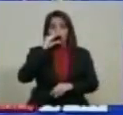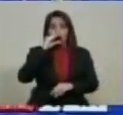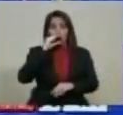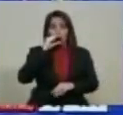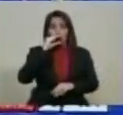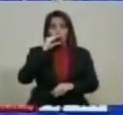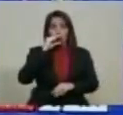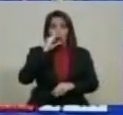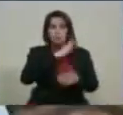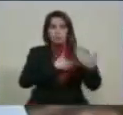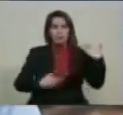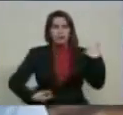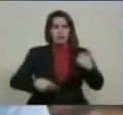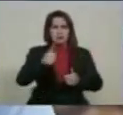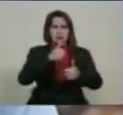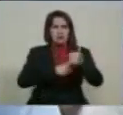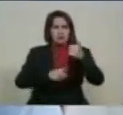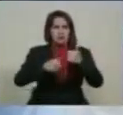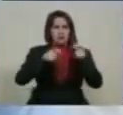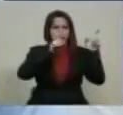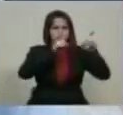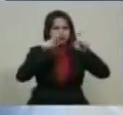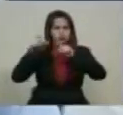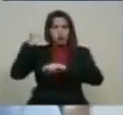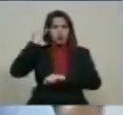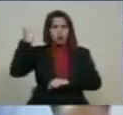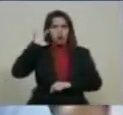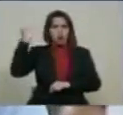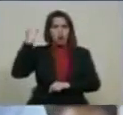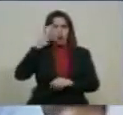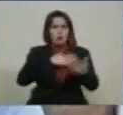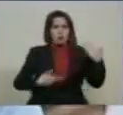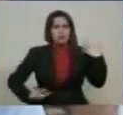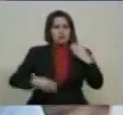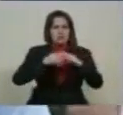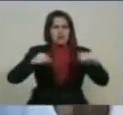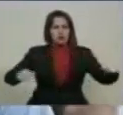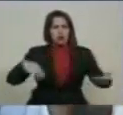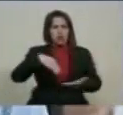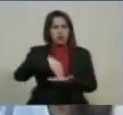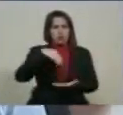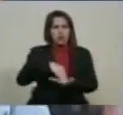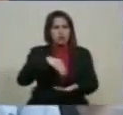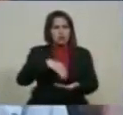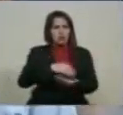ideológica y además vicepresidente territorial del Estado Miranda.